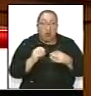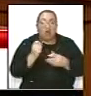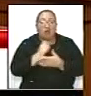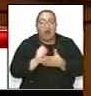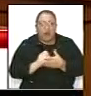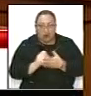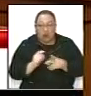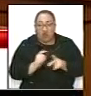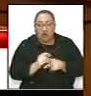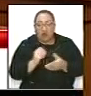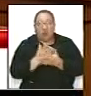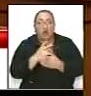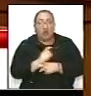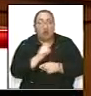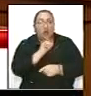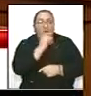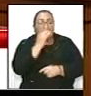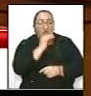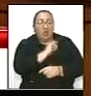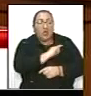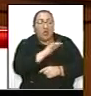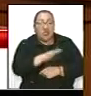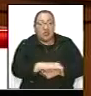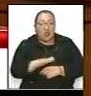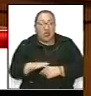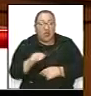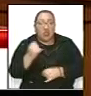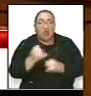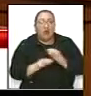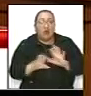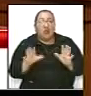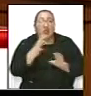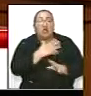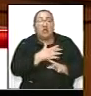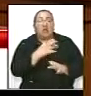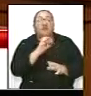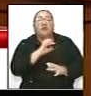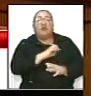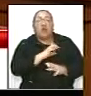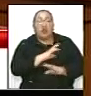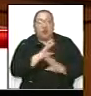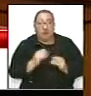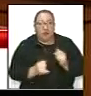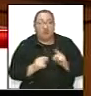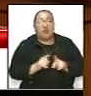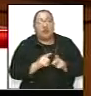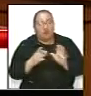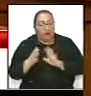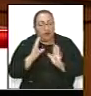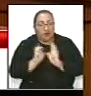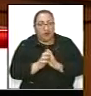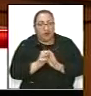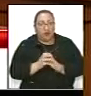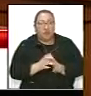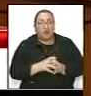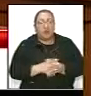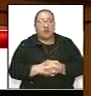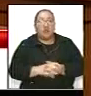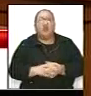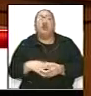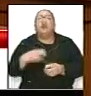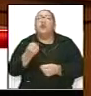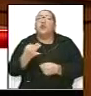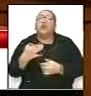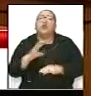matrícula también en educación inicial y en la conclusión de la educación primaria. Por poner un ejemplo, la tasa de conclusión en